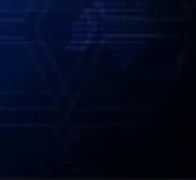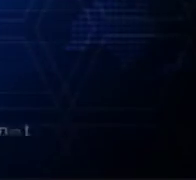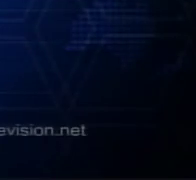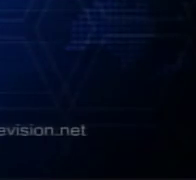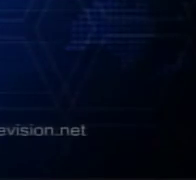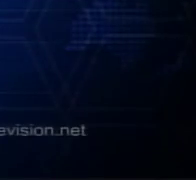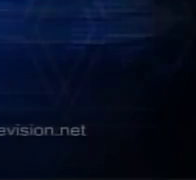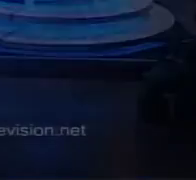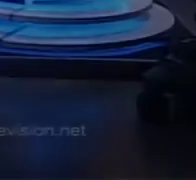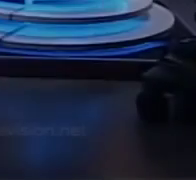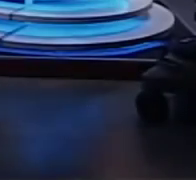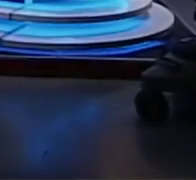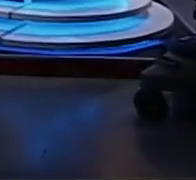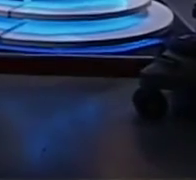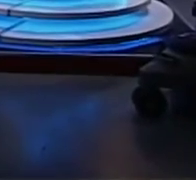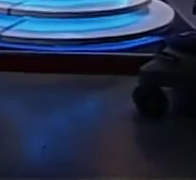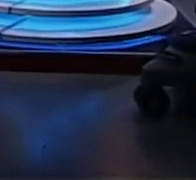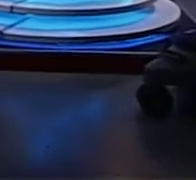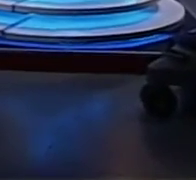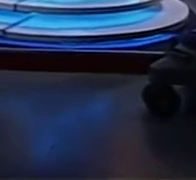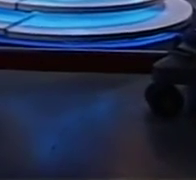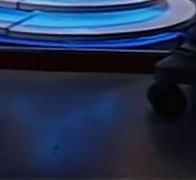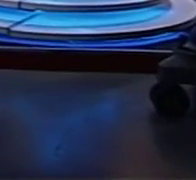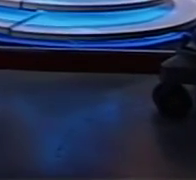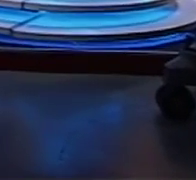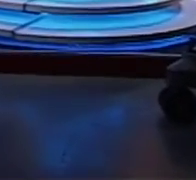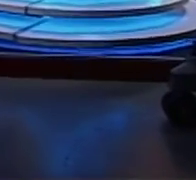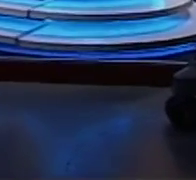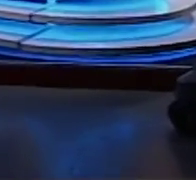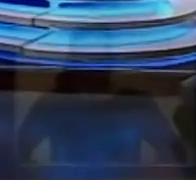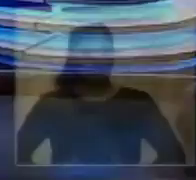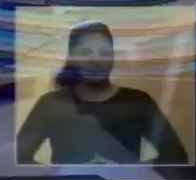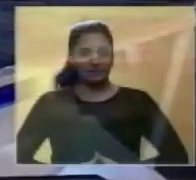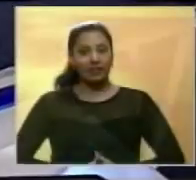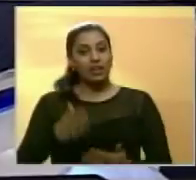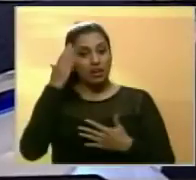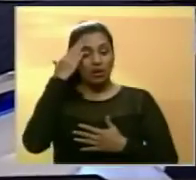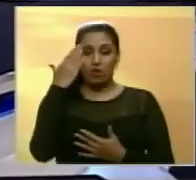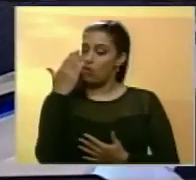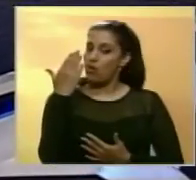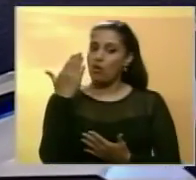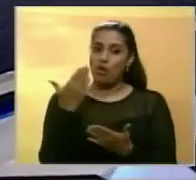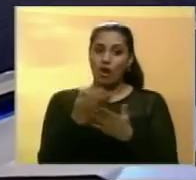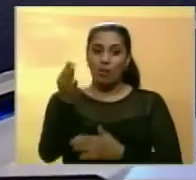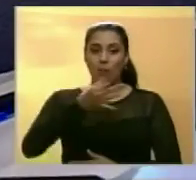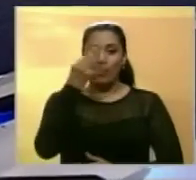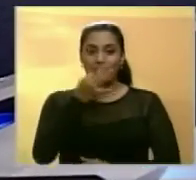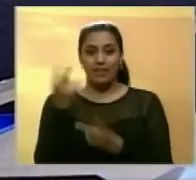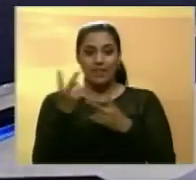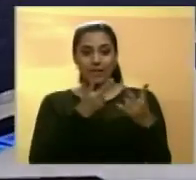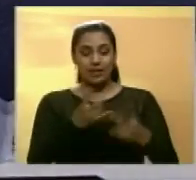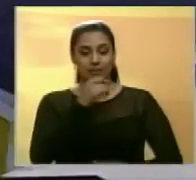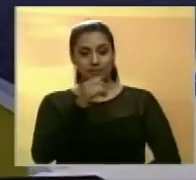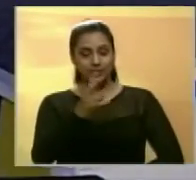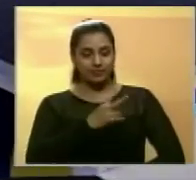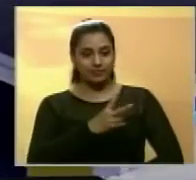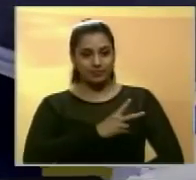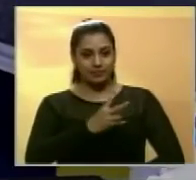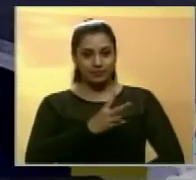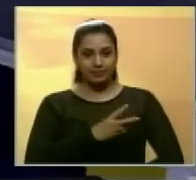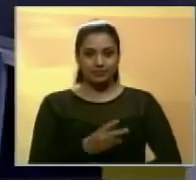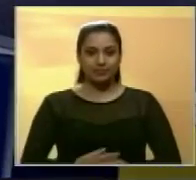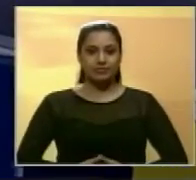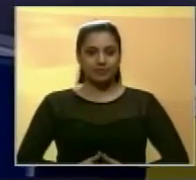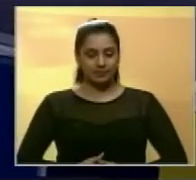Noticiero Venevisión. Información justa y balanceada. ¿Qué tal, amigos? Bienvenidos a la emisión meridiana de